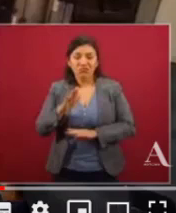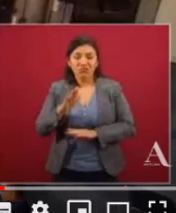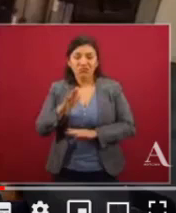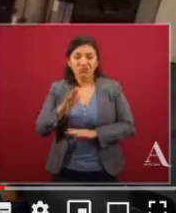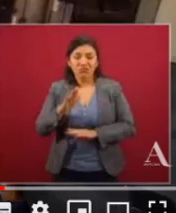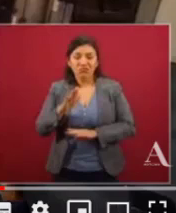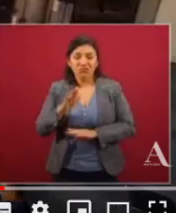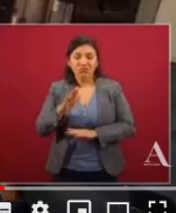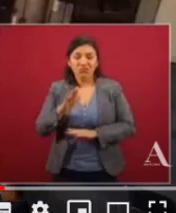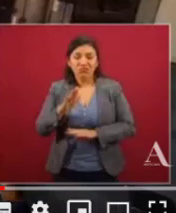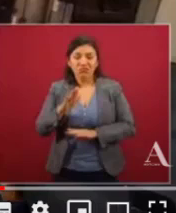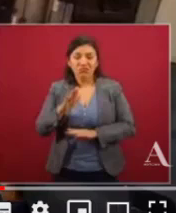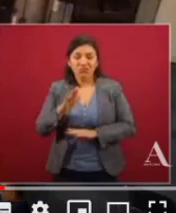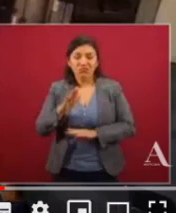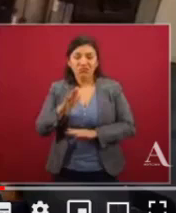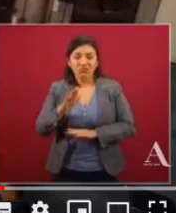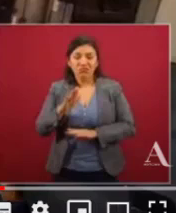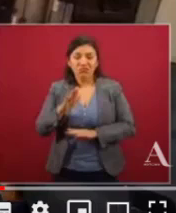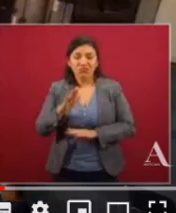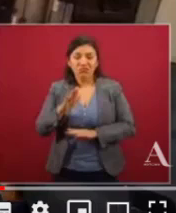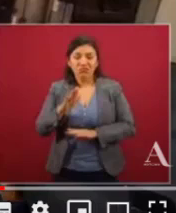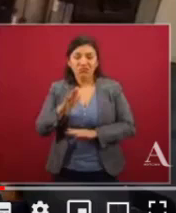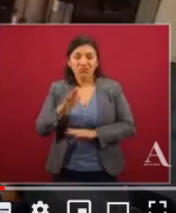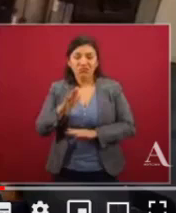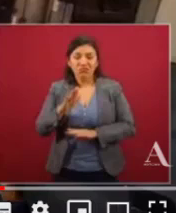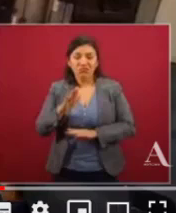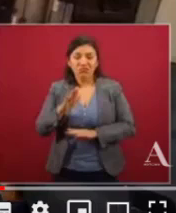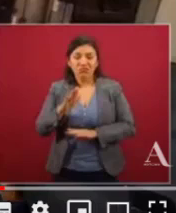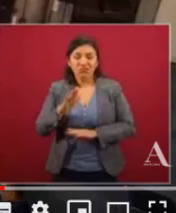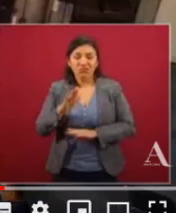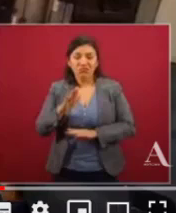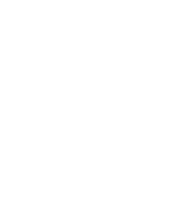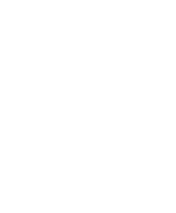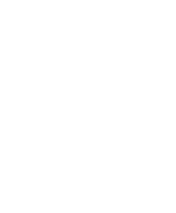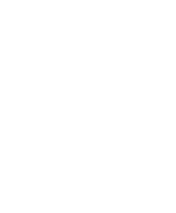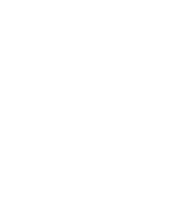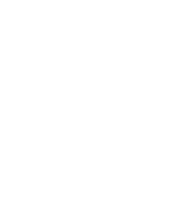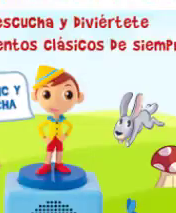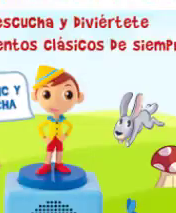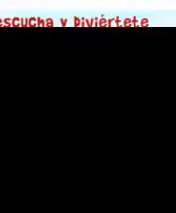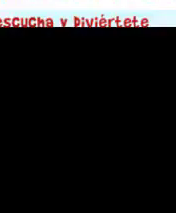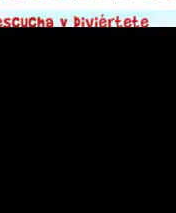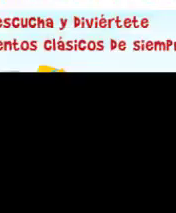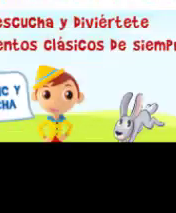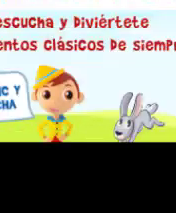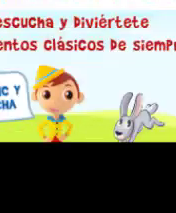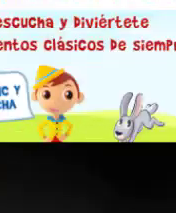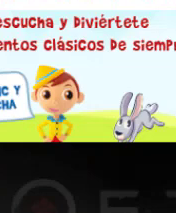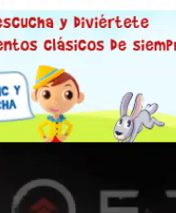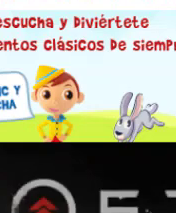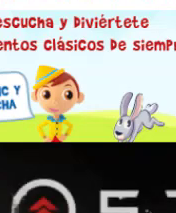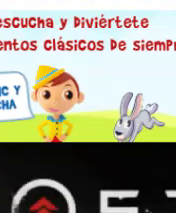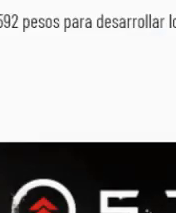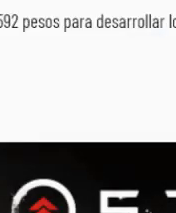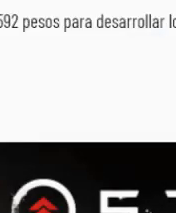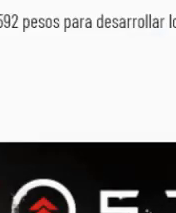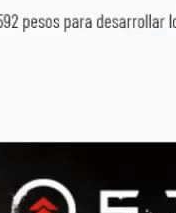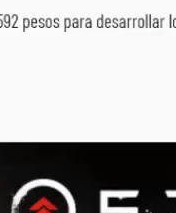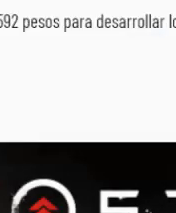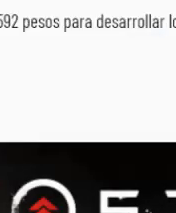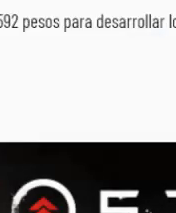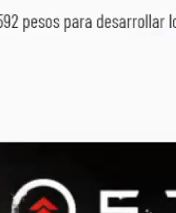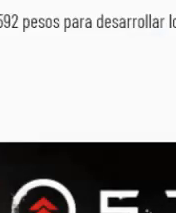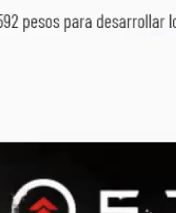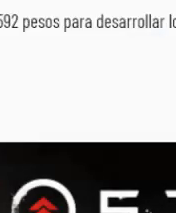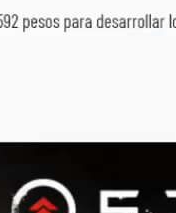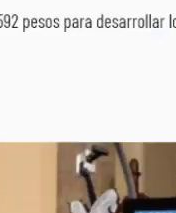o ese vídeo en el cual pues está esta pancarta que el mencionado amigos suscriptores en otros temas se dio a conocer